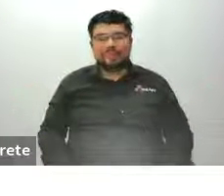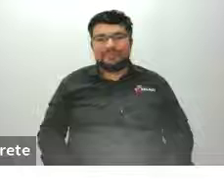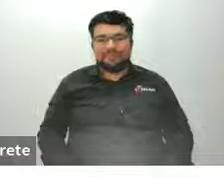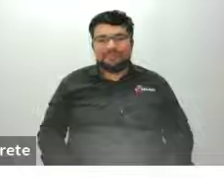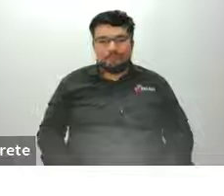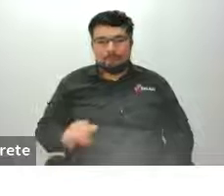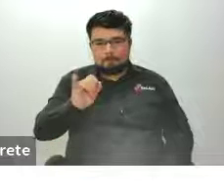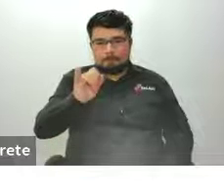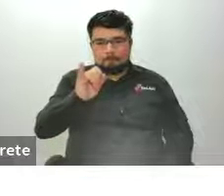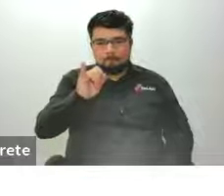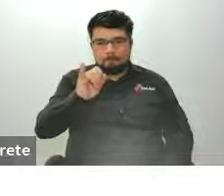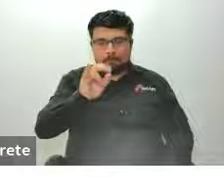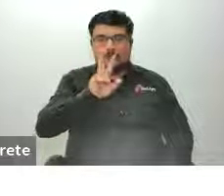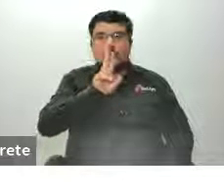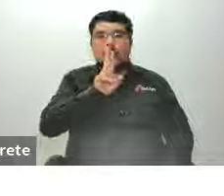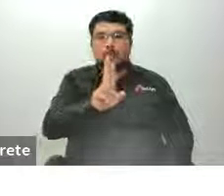Entonces,